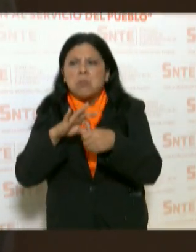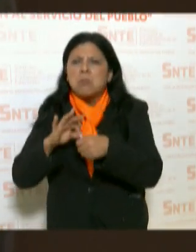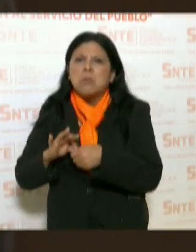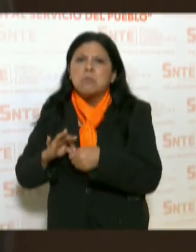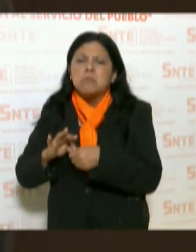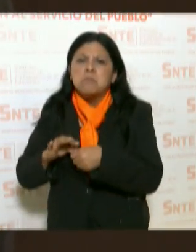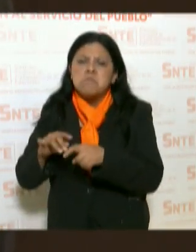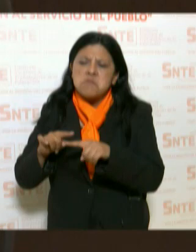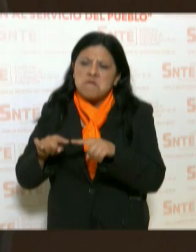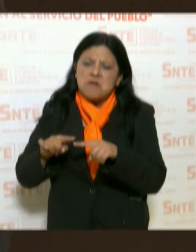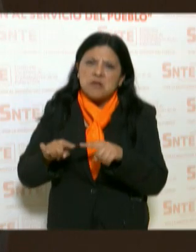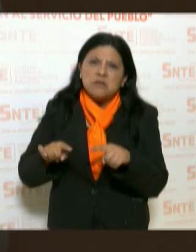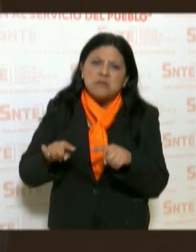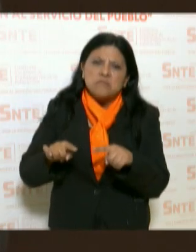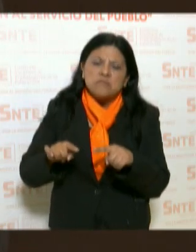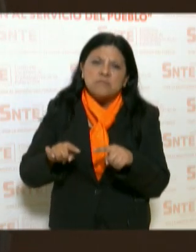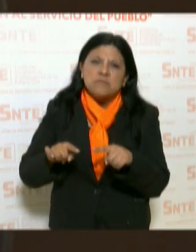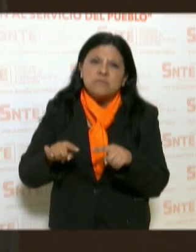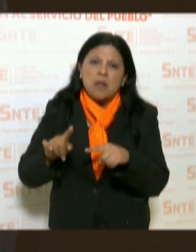se